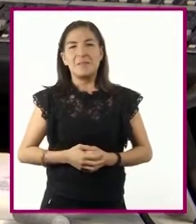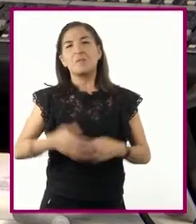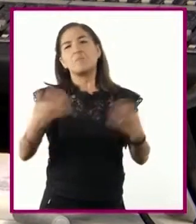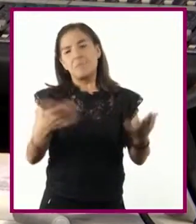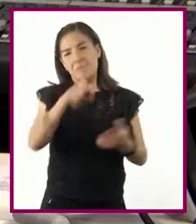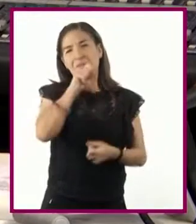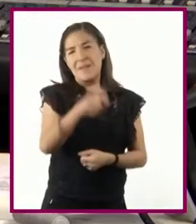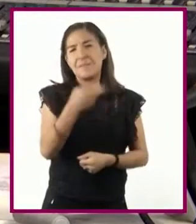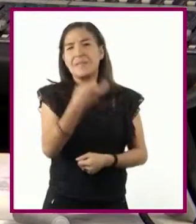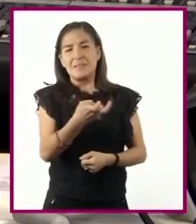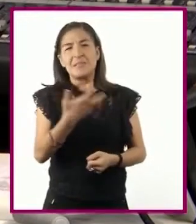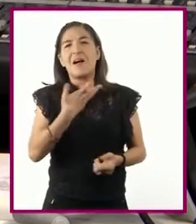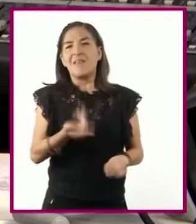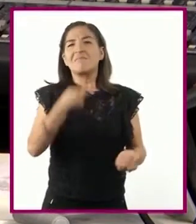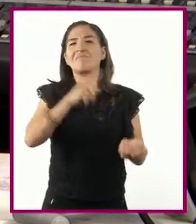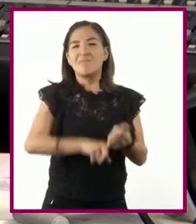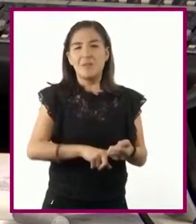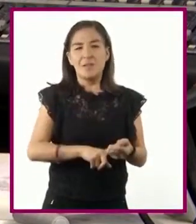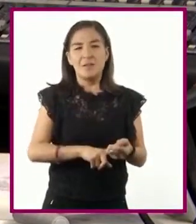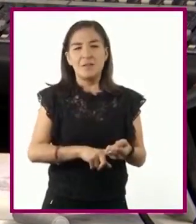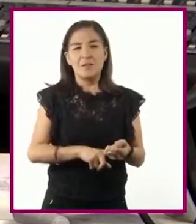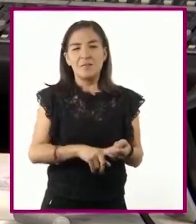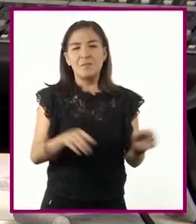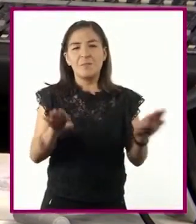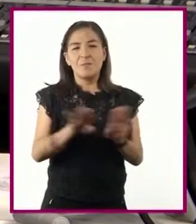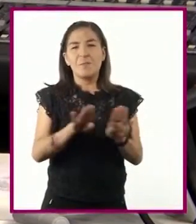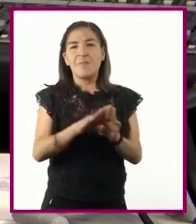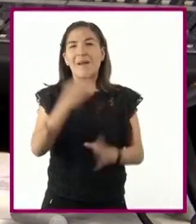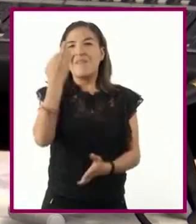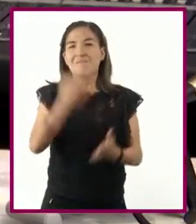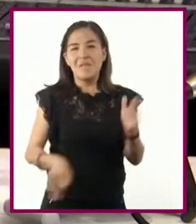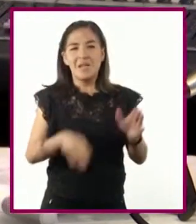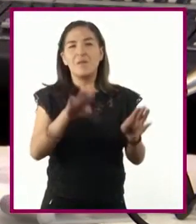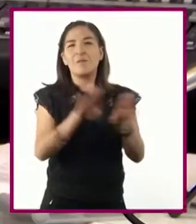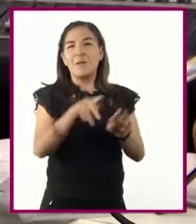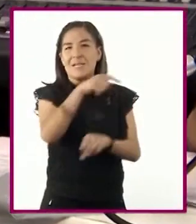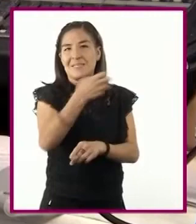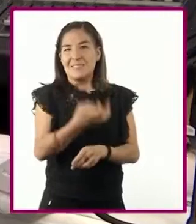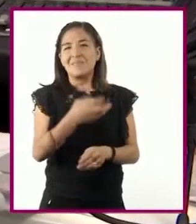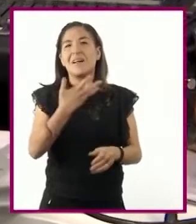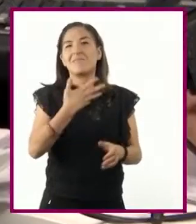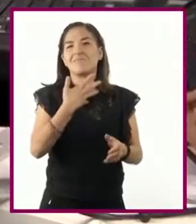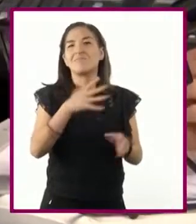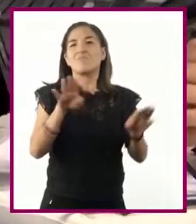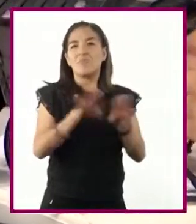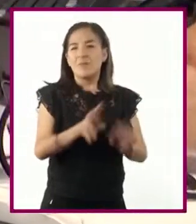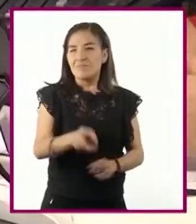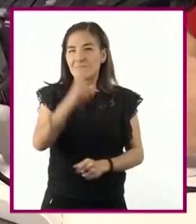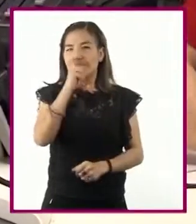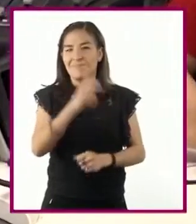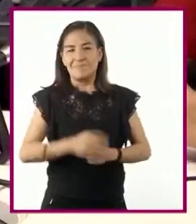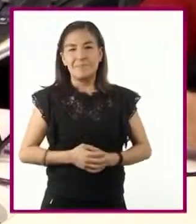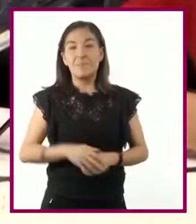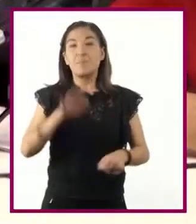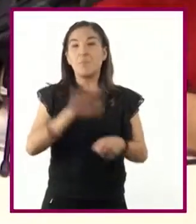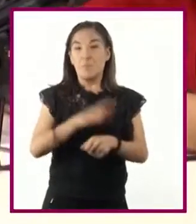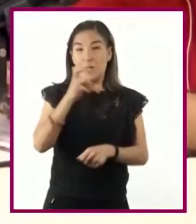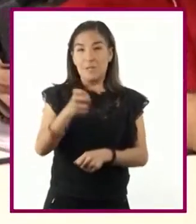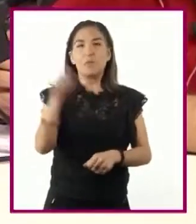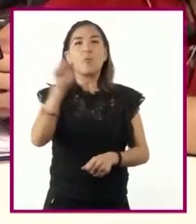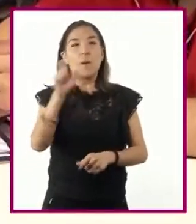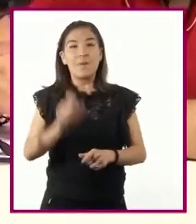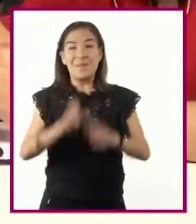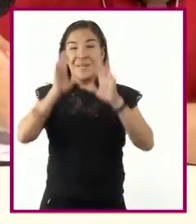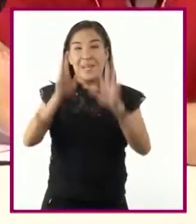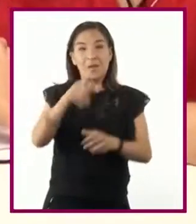se encuentre debidamente legitimada, con los riesgos que esto implica. Por ello, antes de